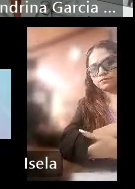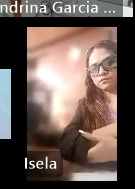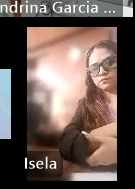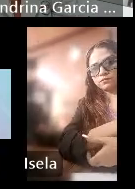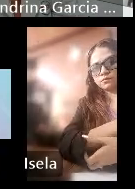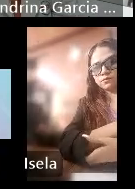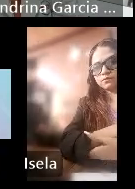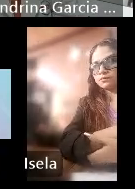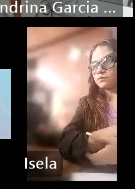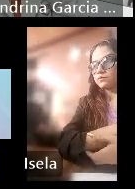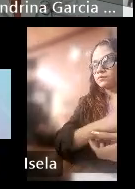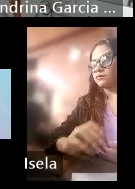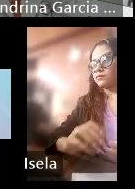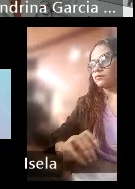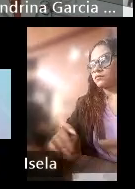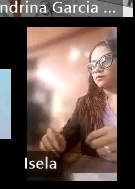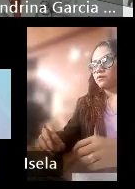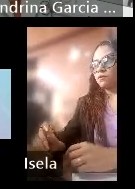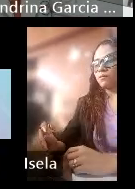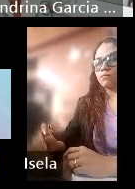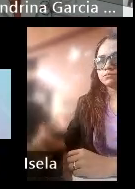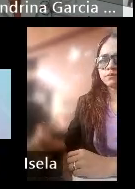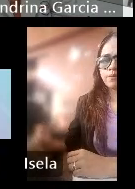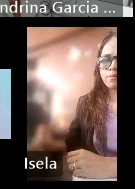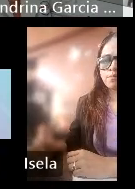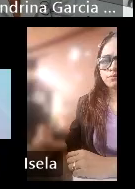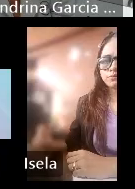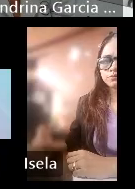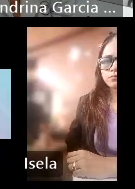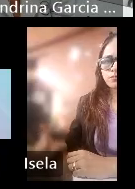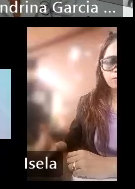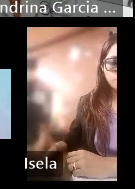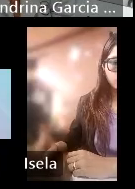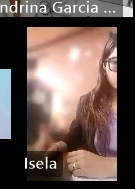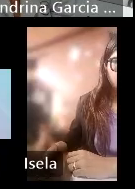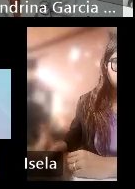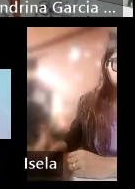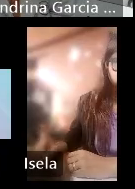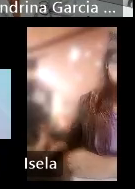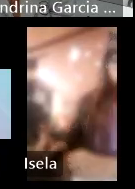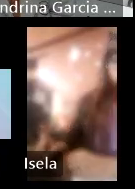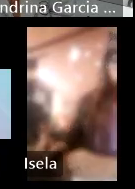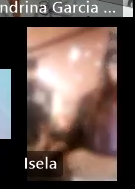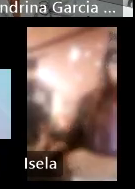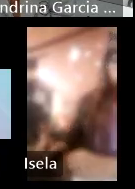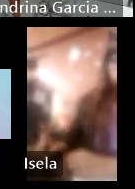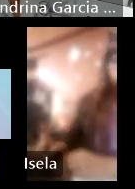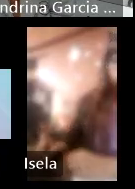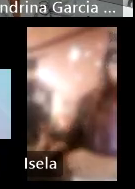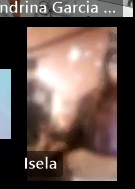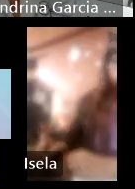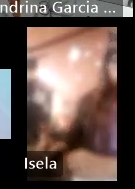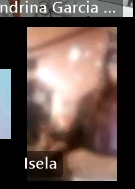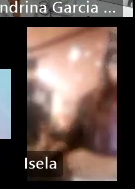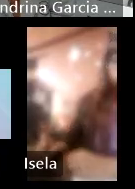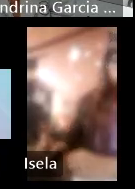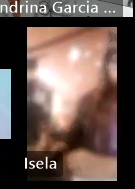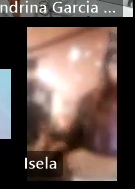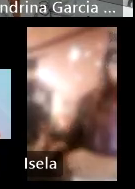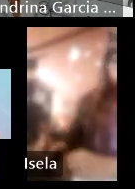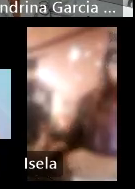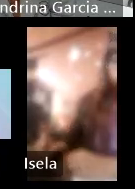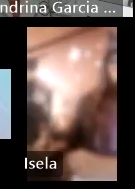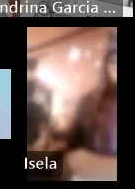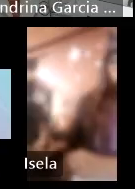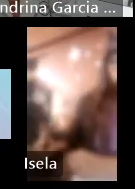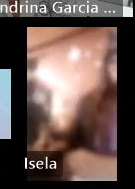da a procesos de vida, muerte y sentido de vida, de procesos de pérdida, perdón. Fíjate bien, a veces